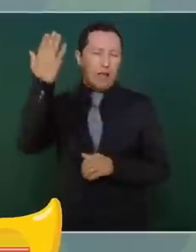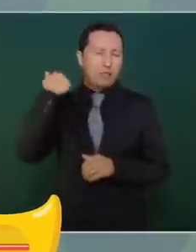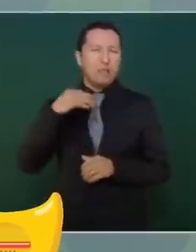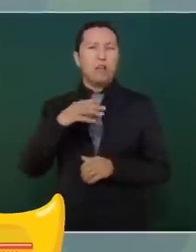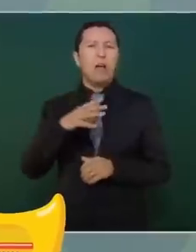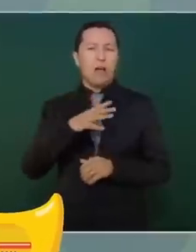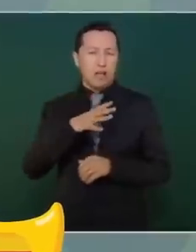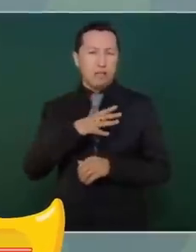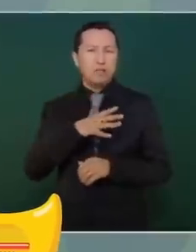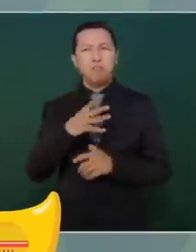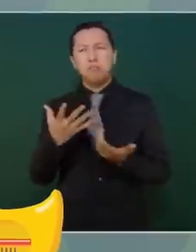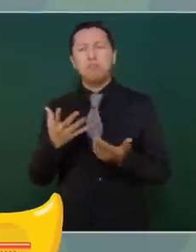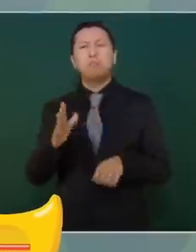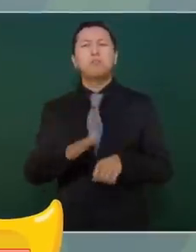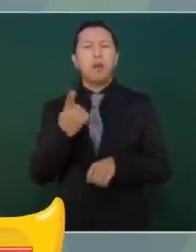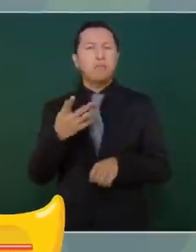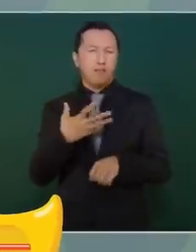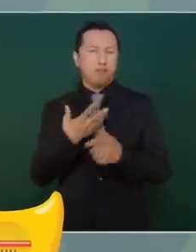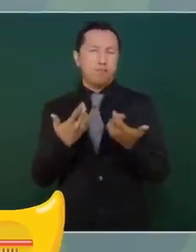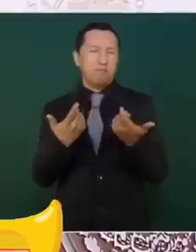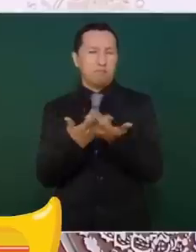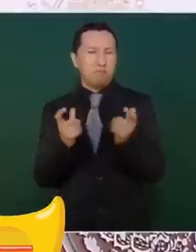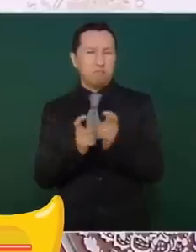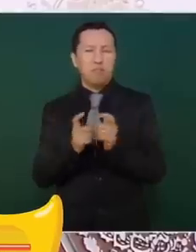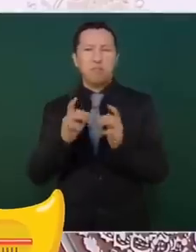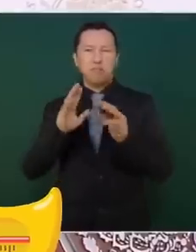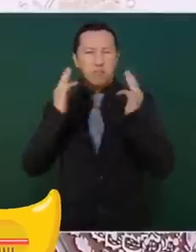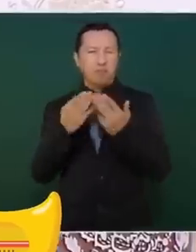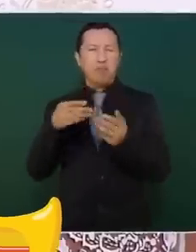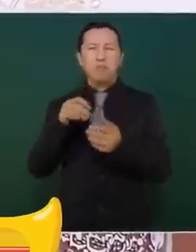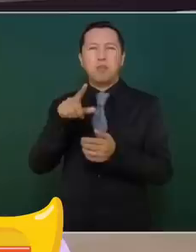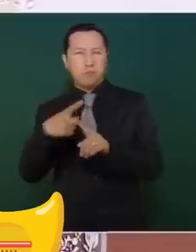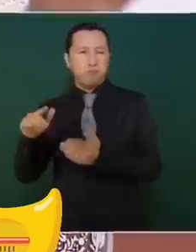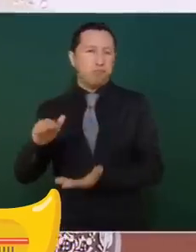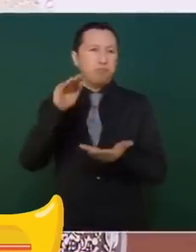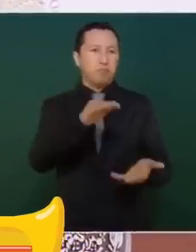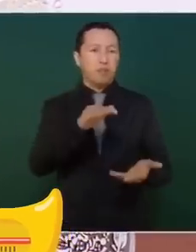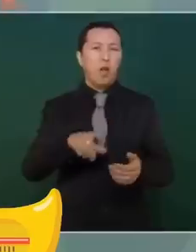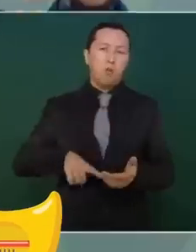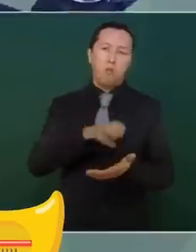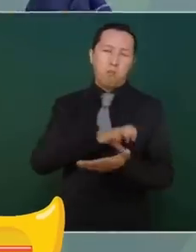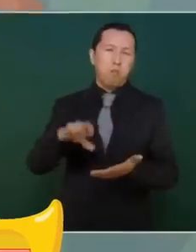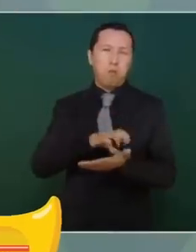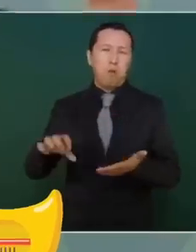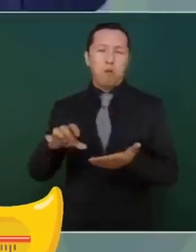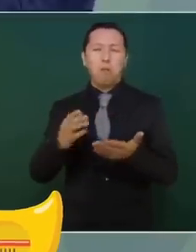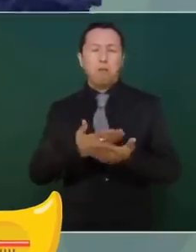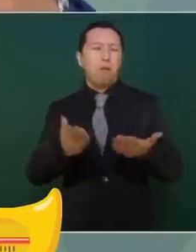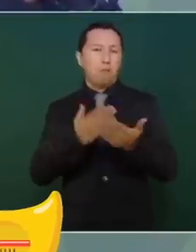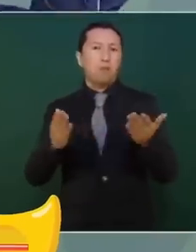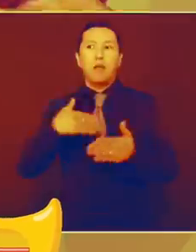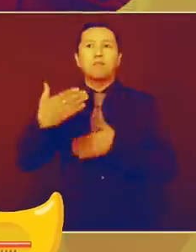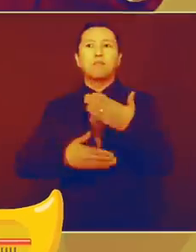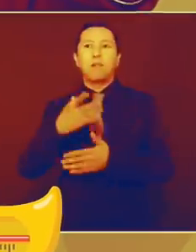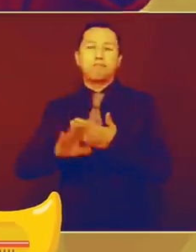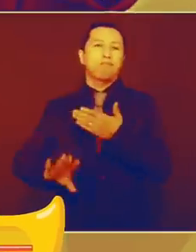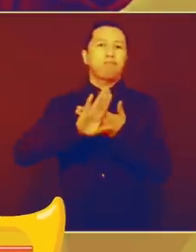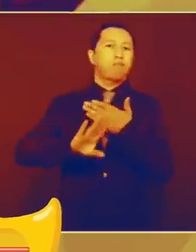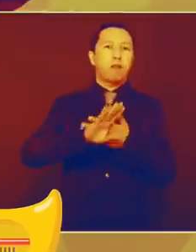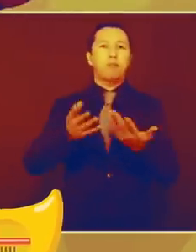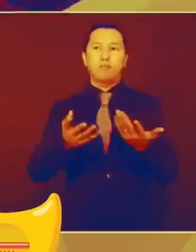existía un cartel de las medicinas. Sí, también lo sé. 10 políticos, por eso también toda la campaña en contra de nosotros, de que no había medicamentos y demás, y